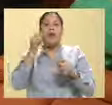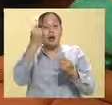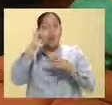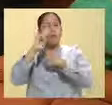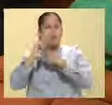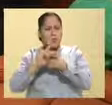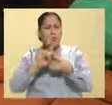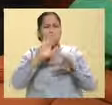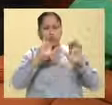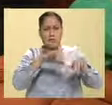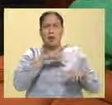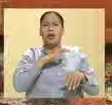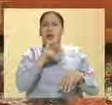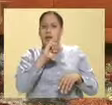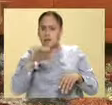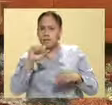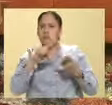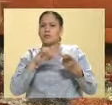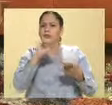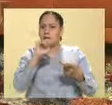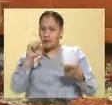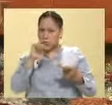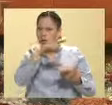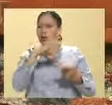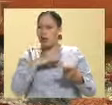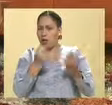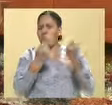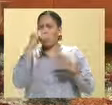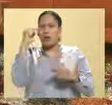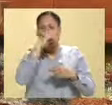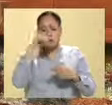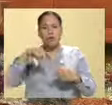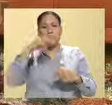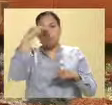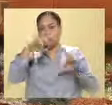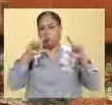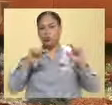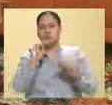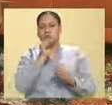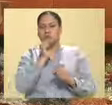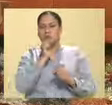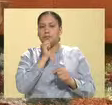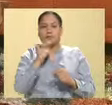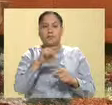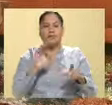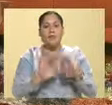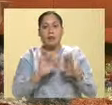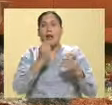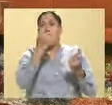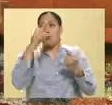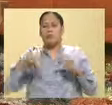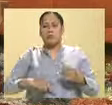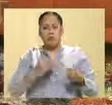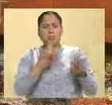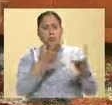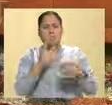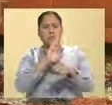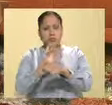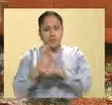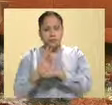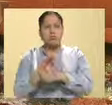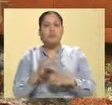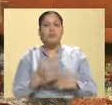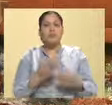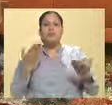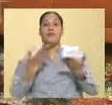tienen servicios médicos gratuitos otorgados por el Estado, por los diferentes gobiernos. Y entonces hoy